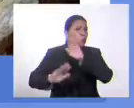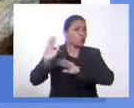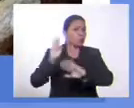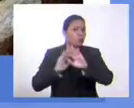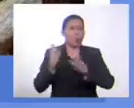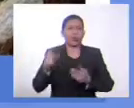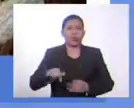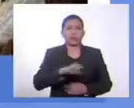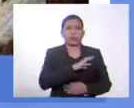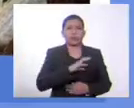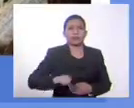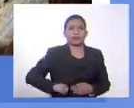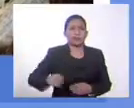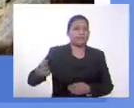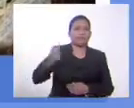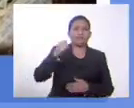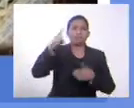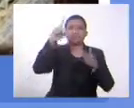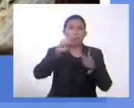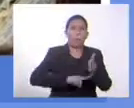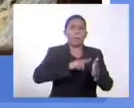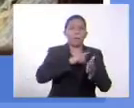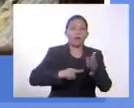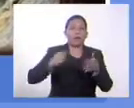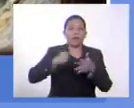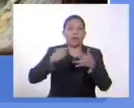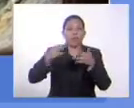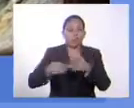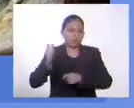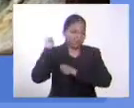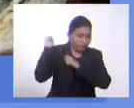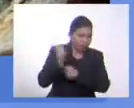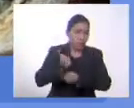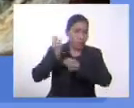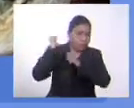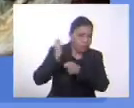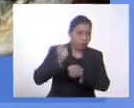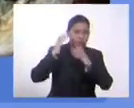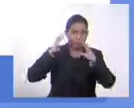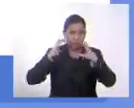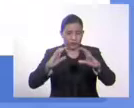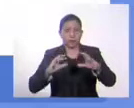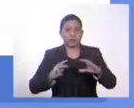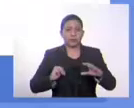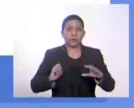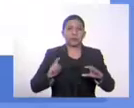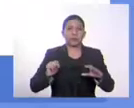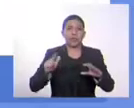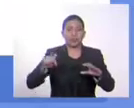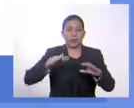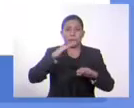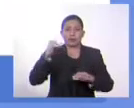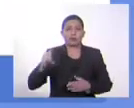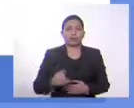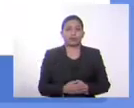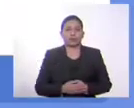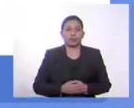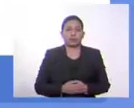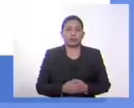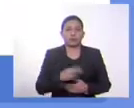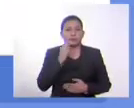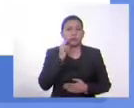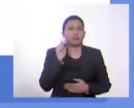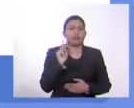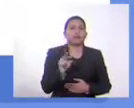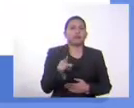país. Como pueden observar, pues he mencionado que es un extracto, ¿verdad? Se ve una